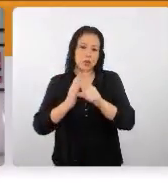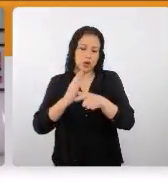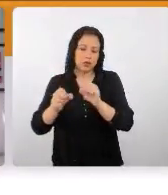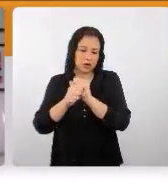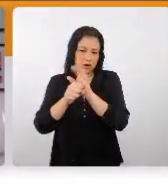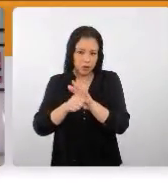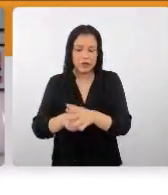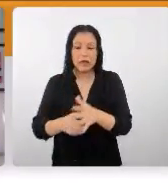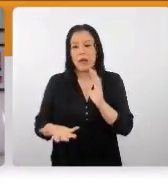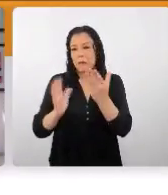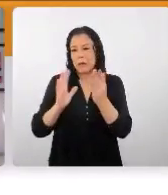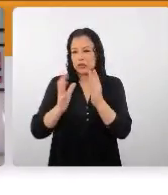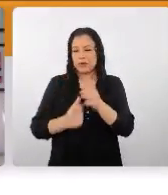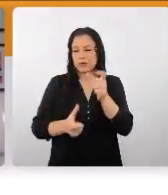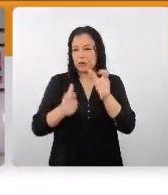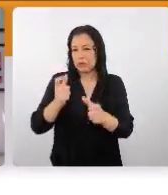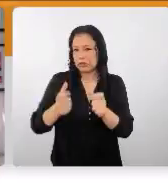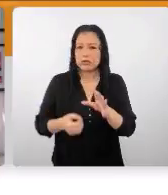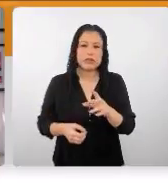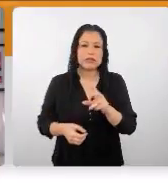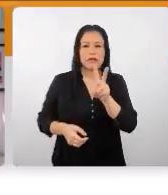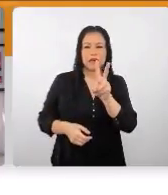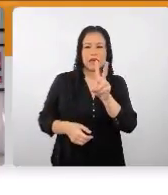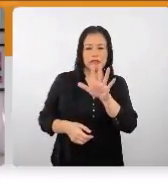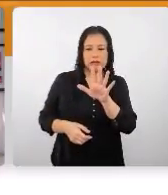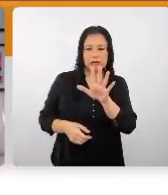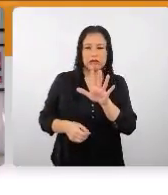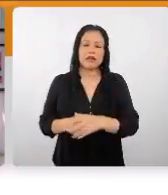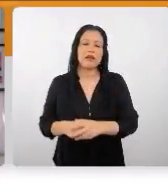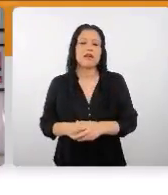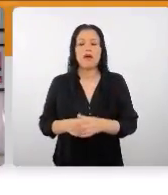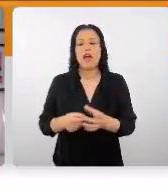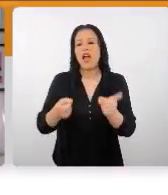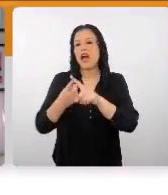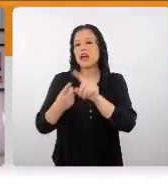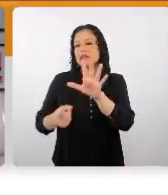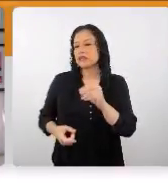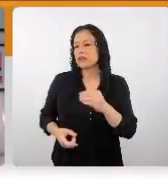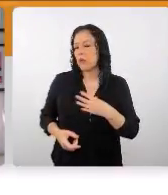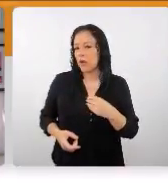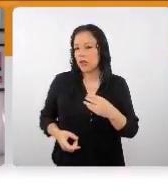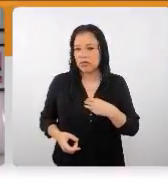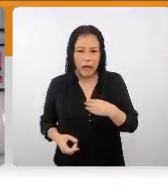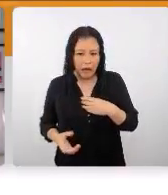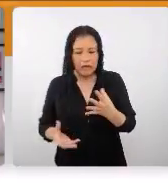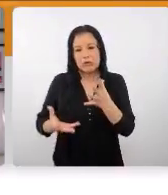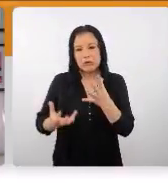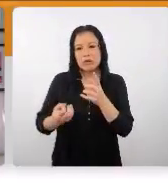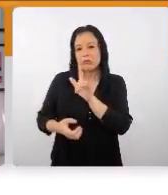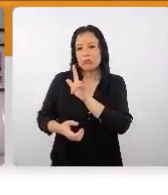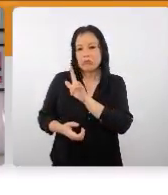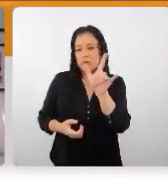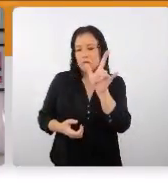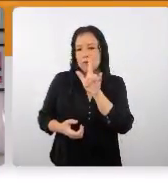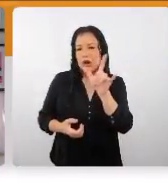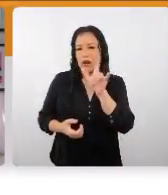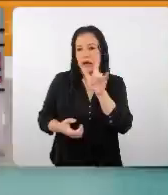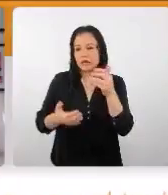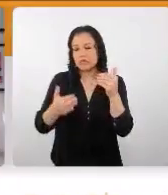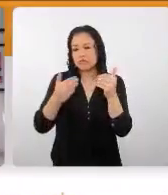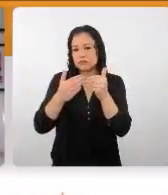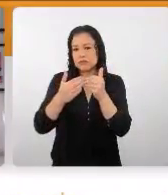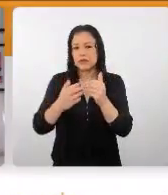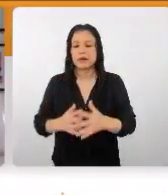Personas aproximadamente, veamos, entre 25 y 50 años los que estarían viajando próximamente.